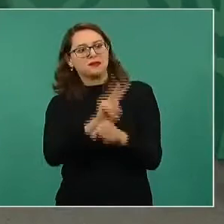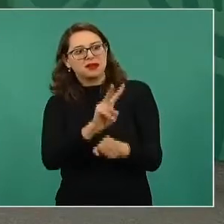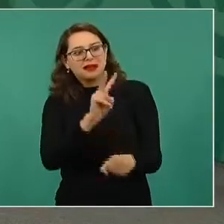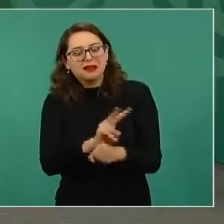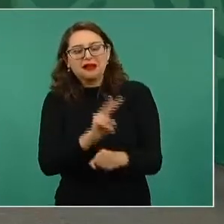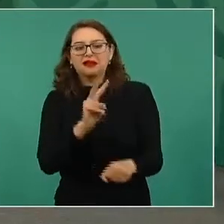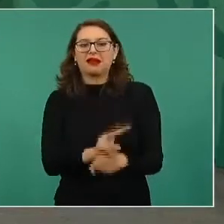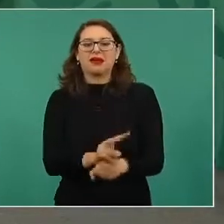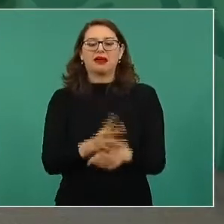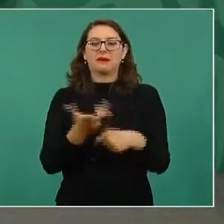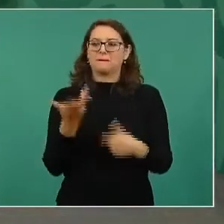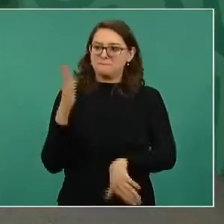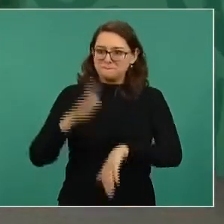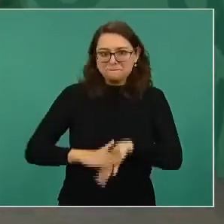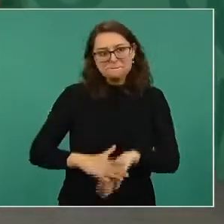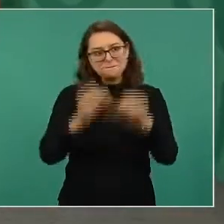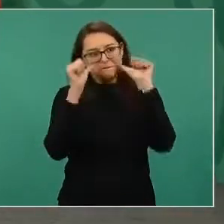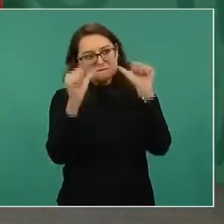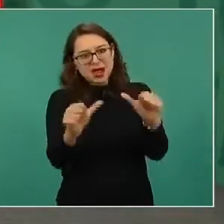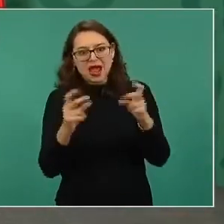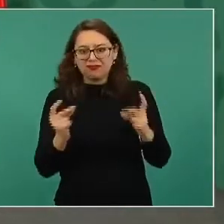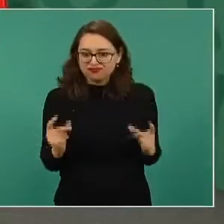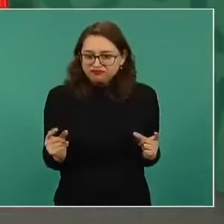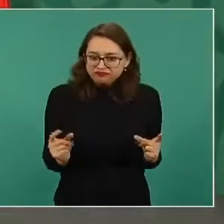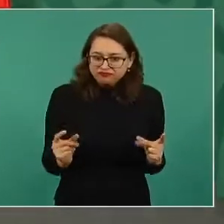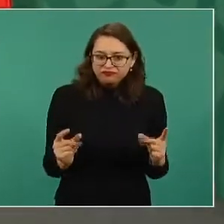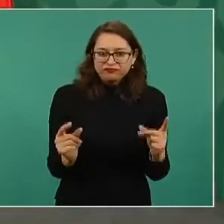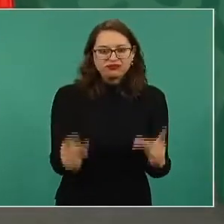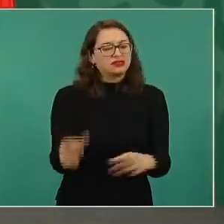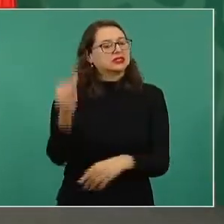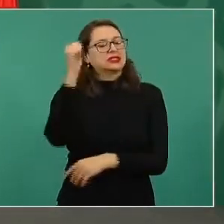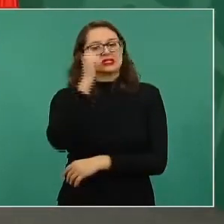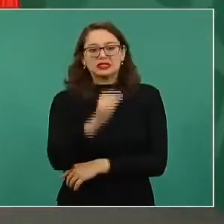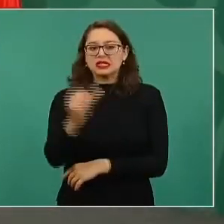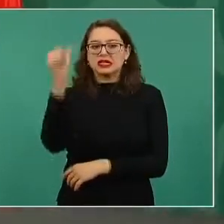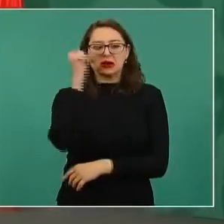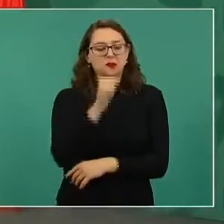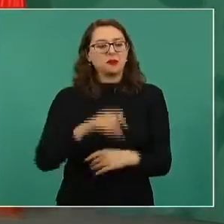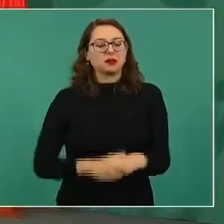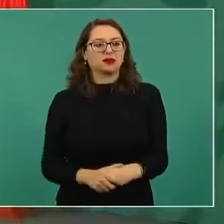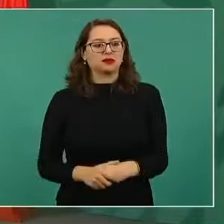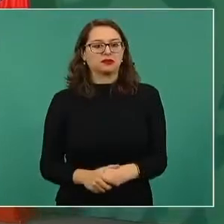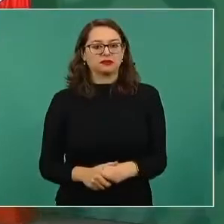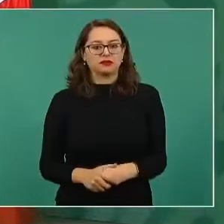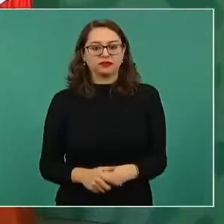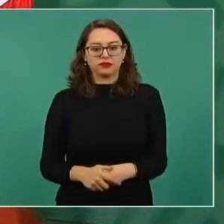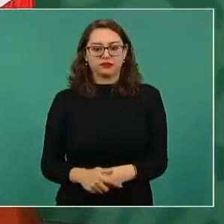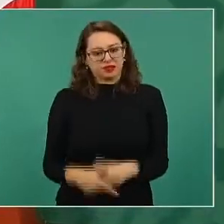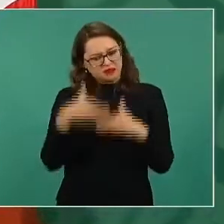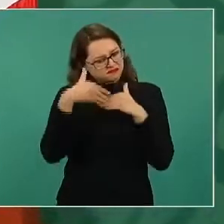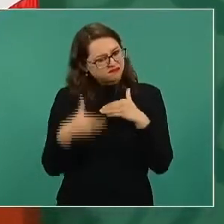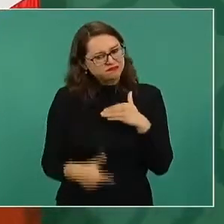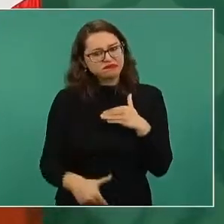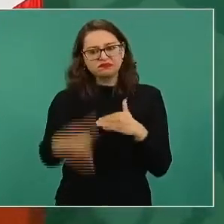y que participemos en la consulta de revocación del mandato.